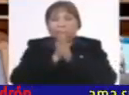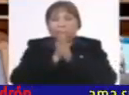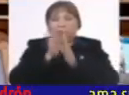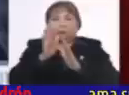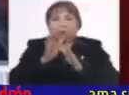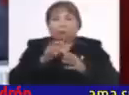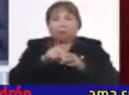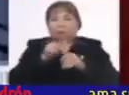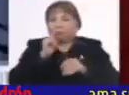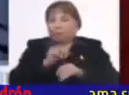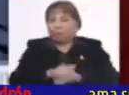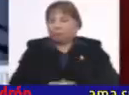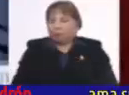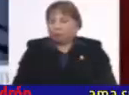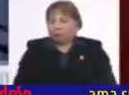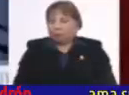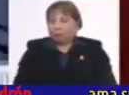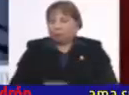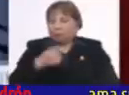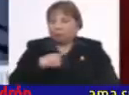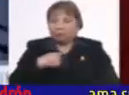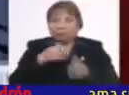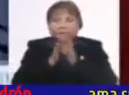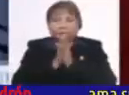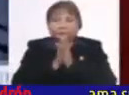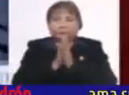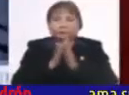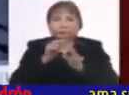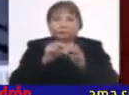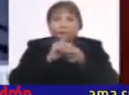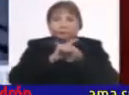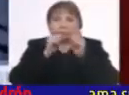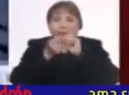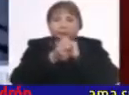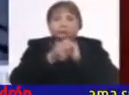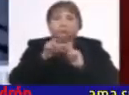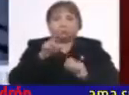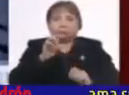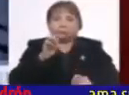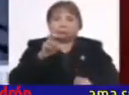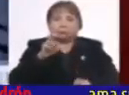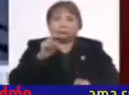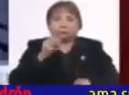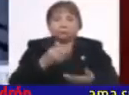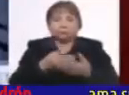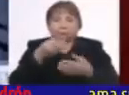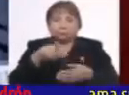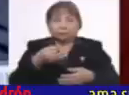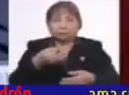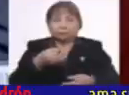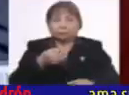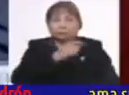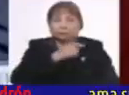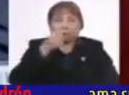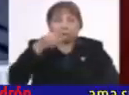salida yo pedí el relevo del general es verdad pero también debo